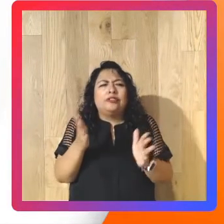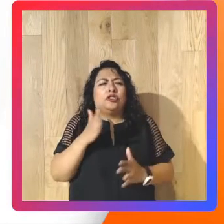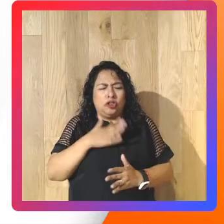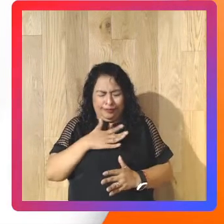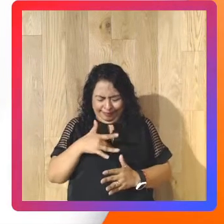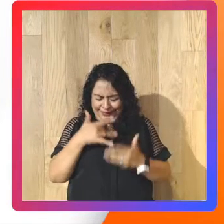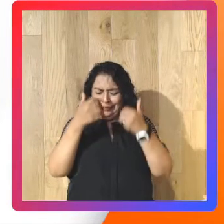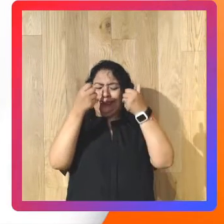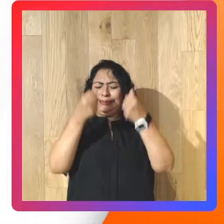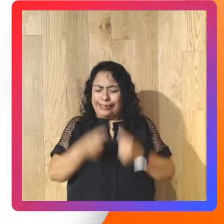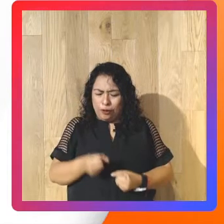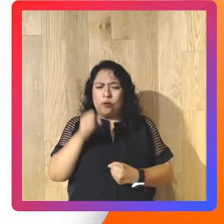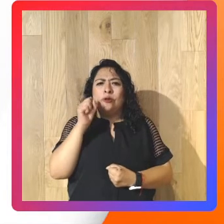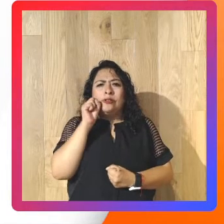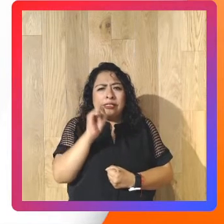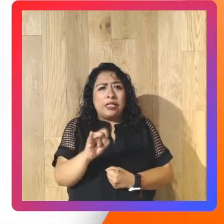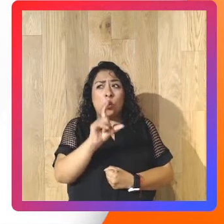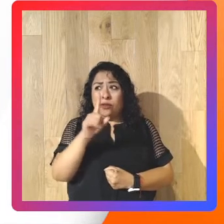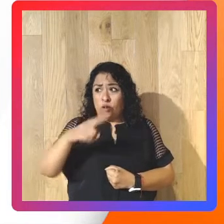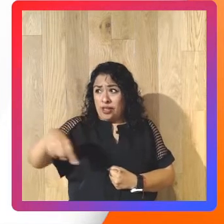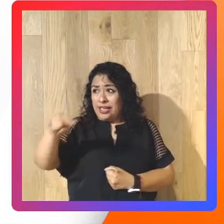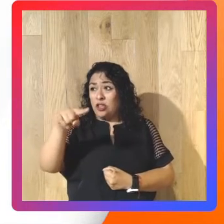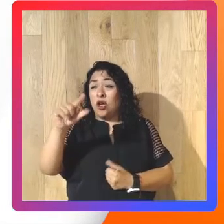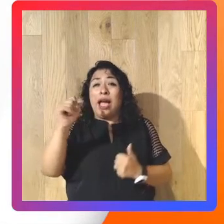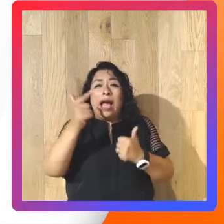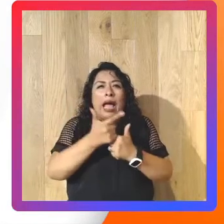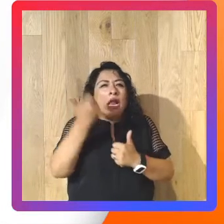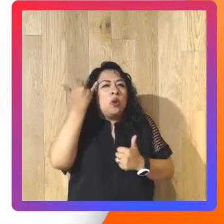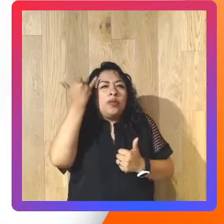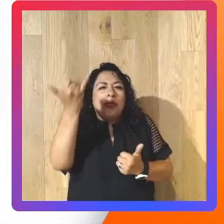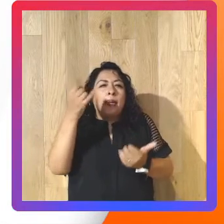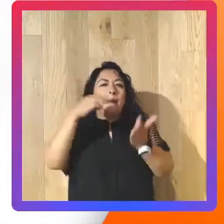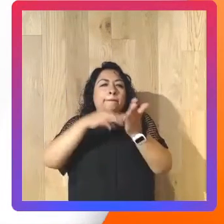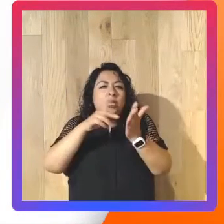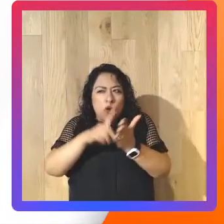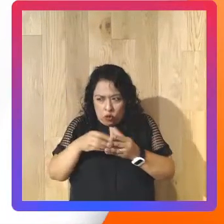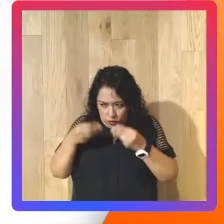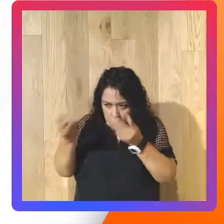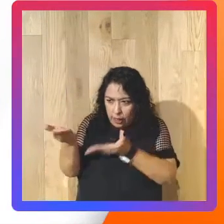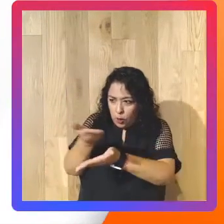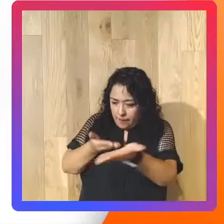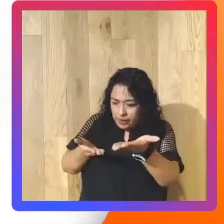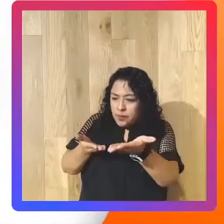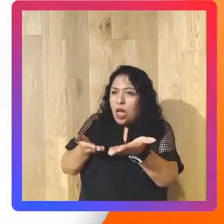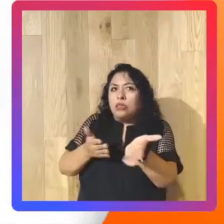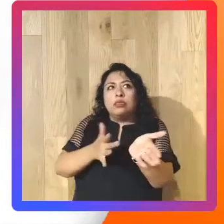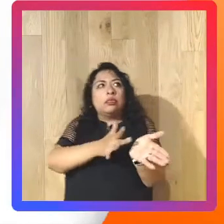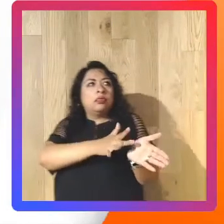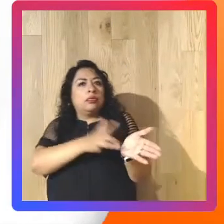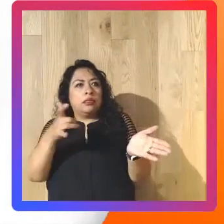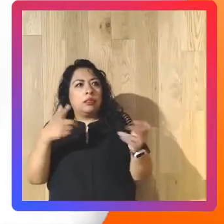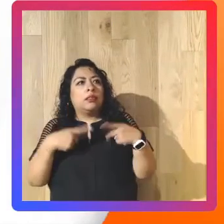totalmente convencido de una vez que entren a través de una herramienta, de una metodología que les podamos compartir, estas